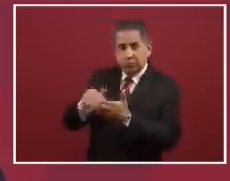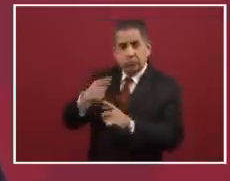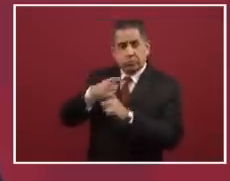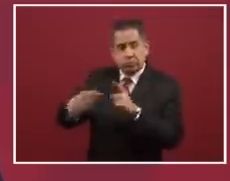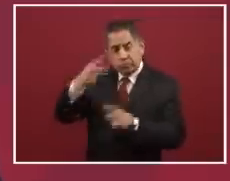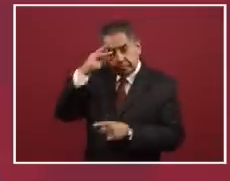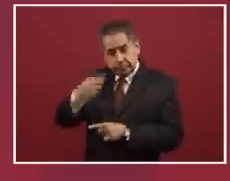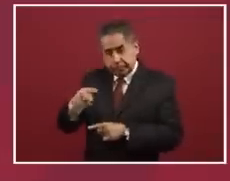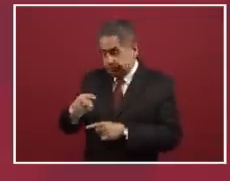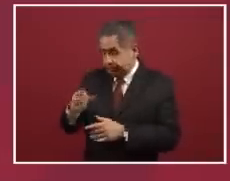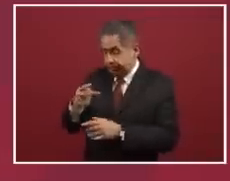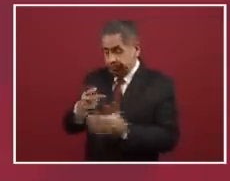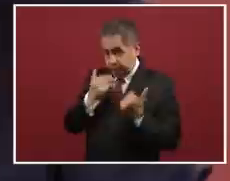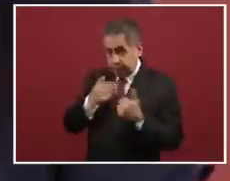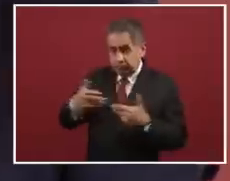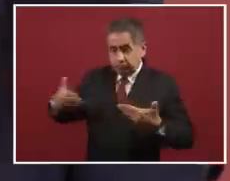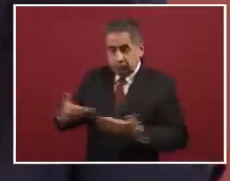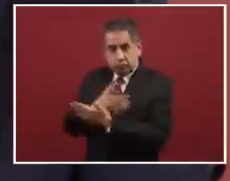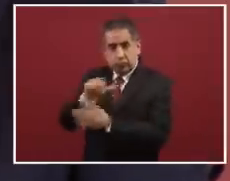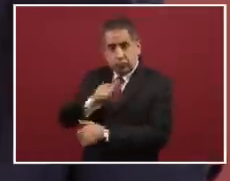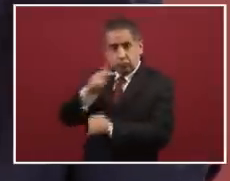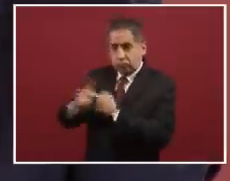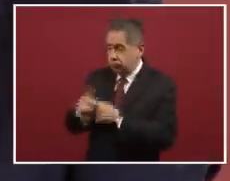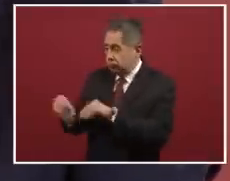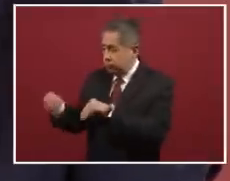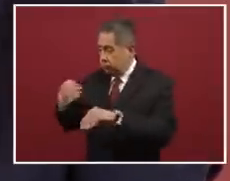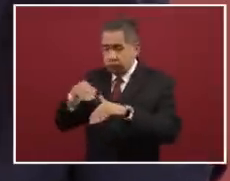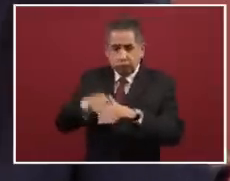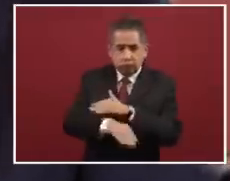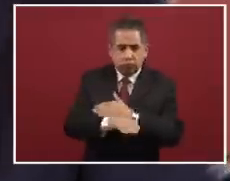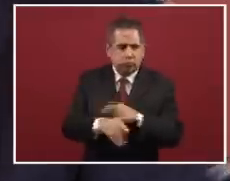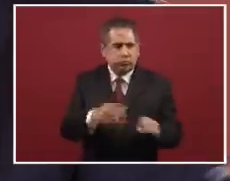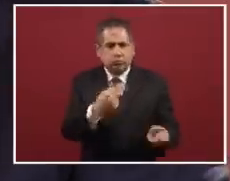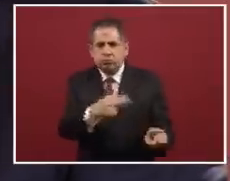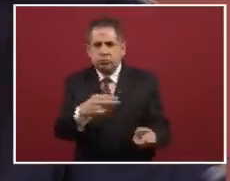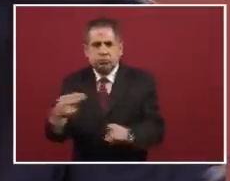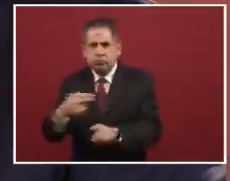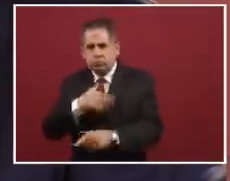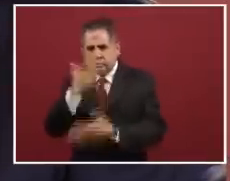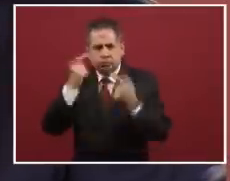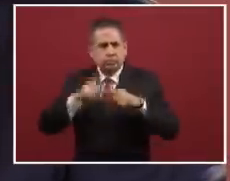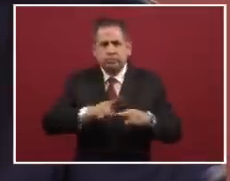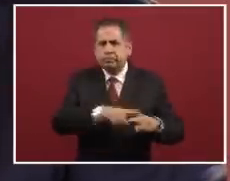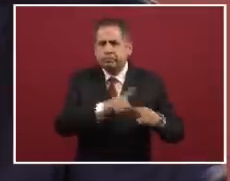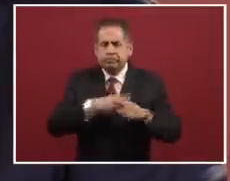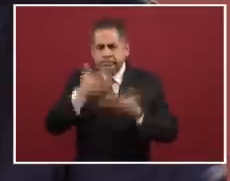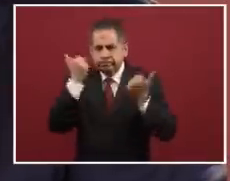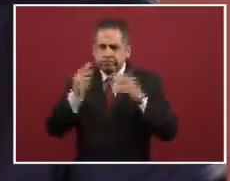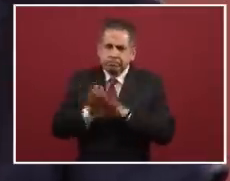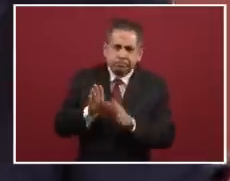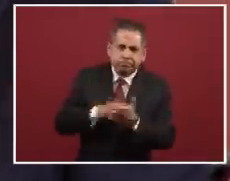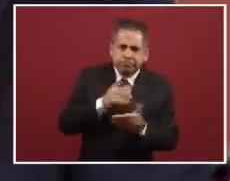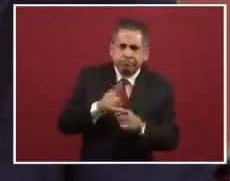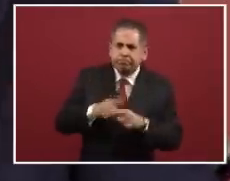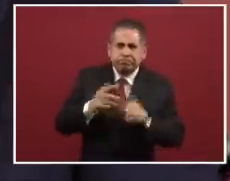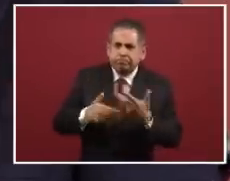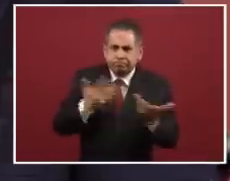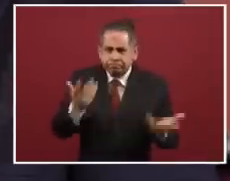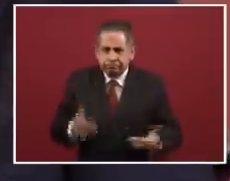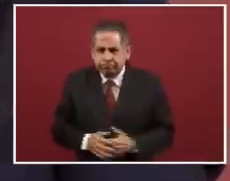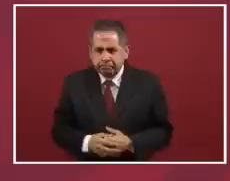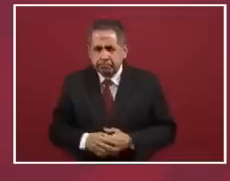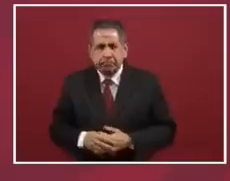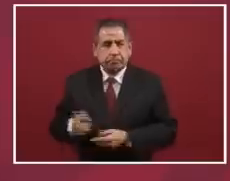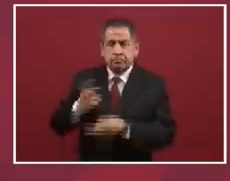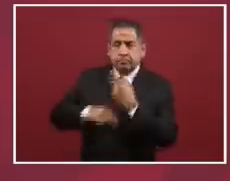la autoridad, cómo se llaman. Y no nada más de Centroamérica, ¿eh? Bien, la India,